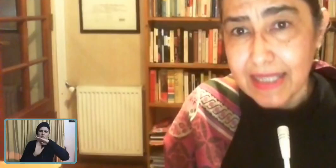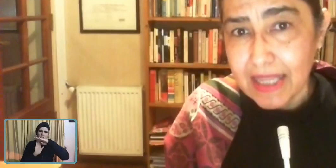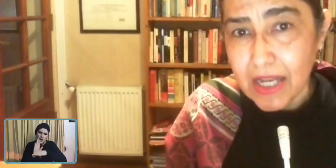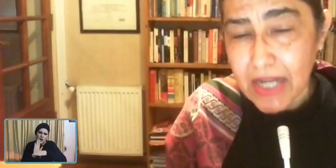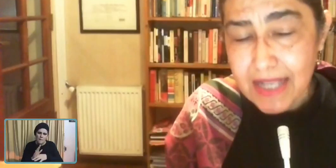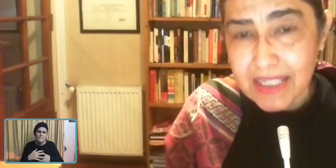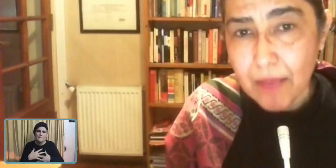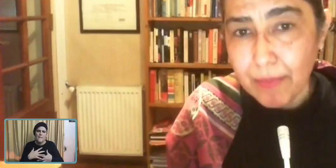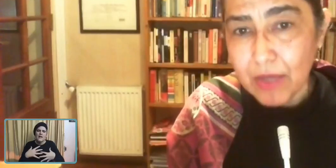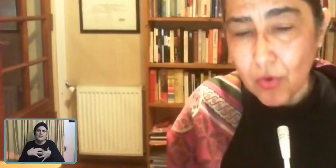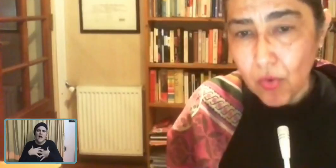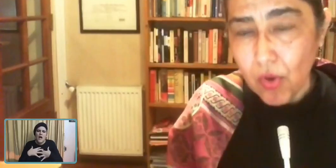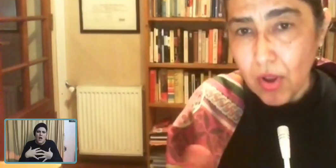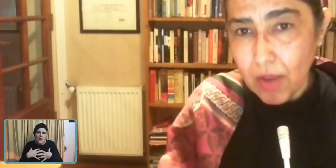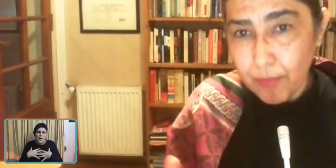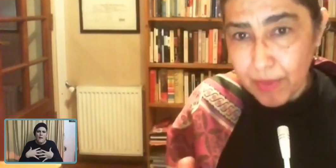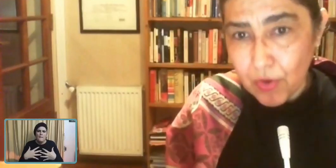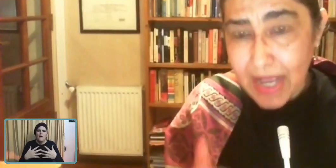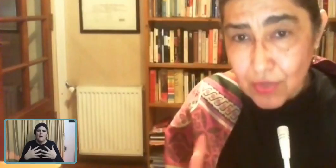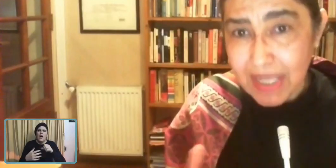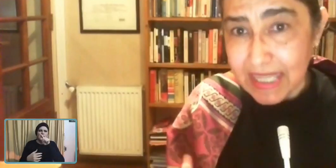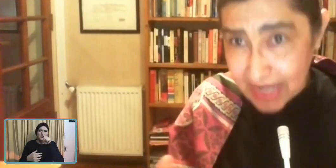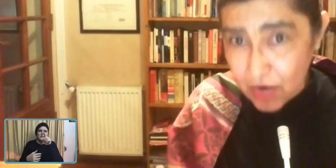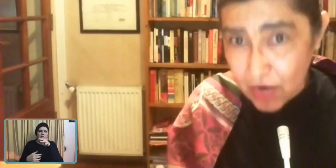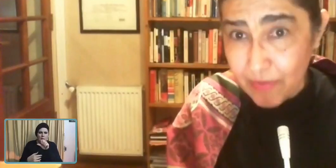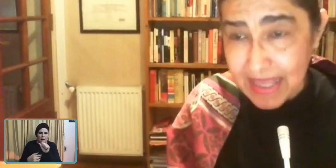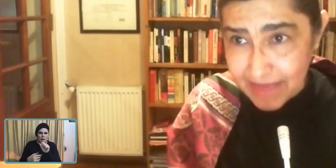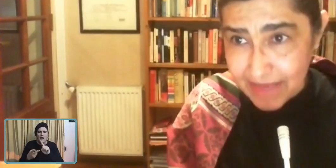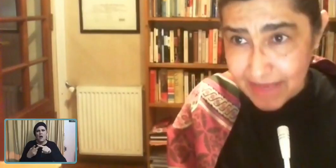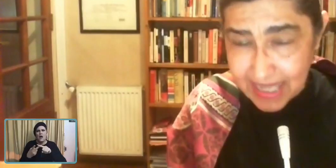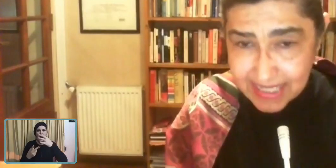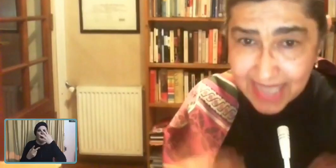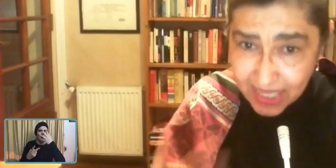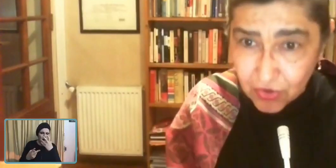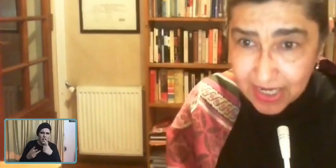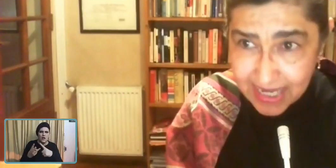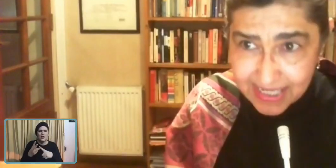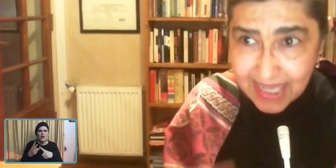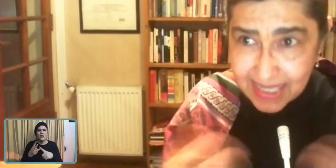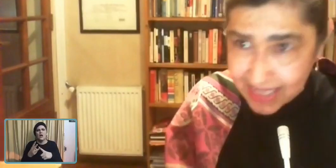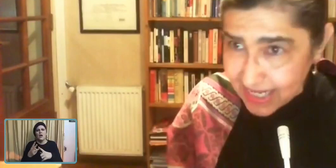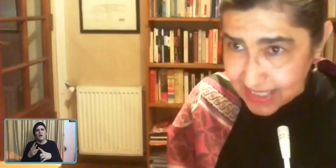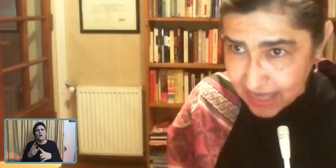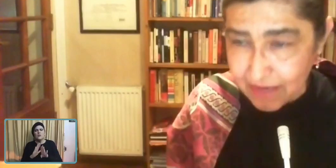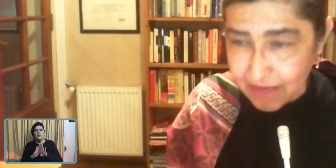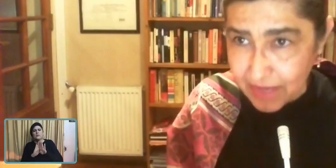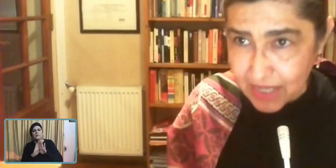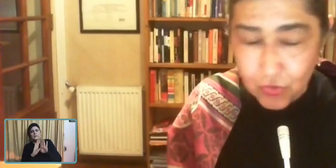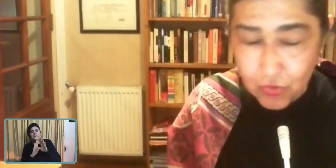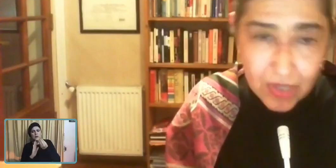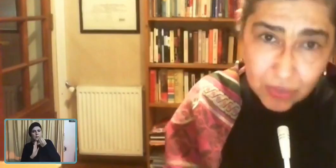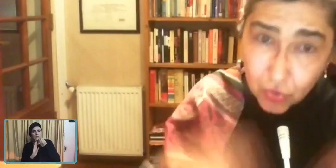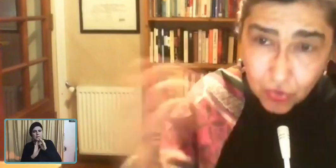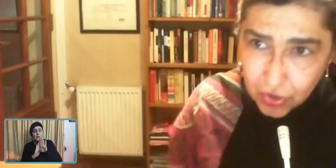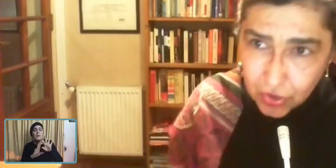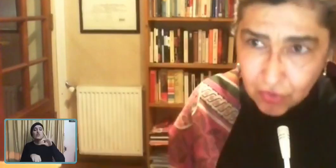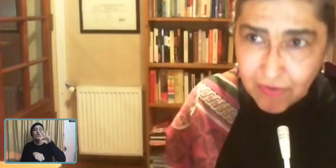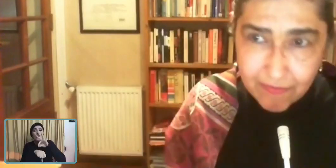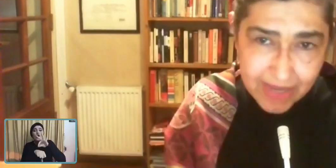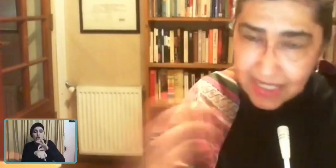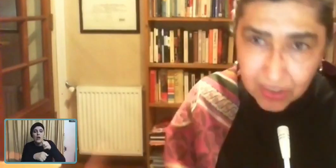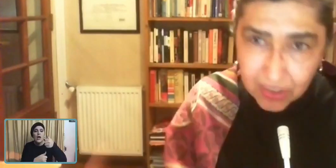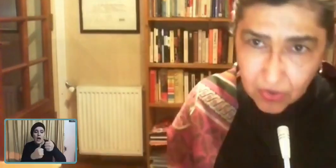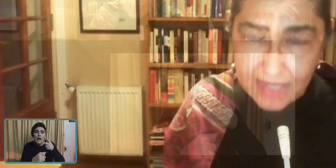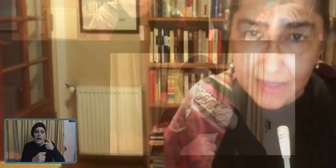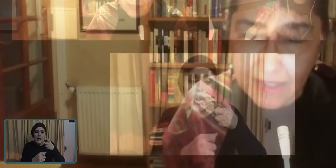cierta intolerancia, pero eso hay que determinarlo médicamente. Si hay intolerancia hay que hacer exámenes para eso, no que todos los niños van